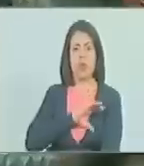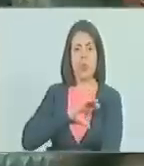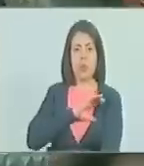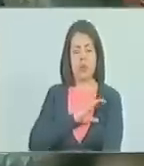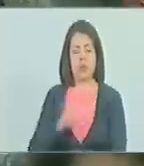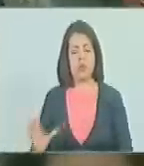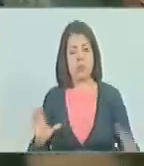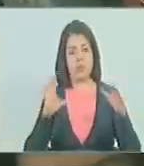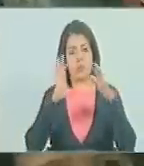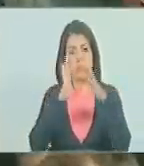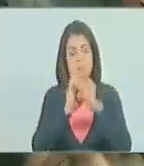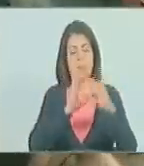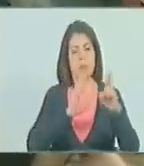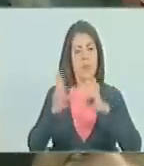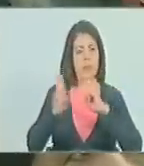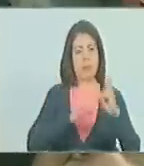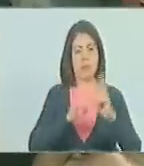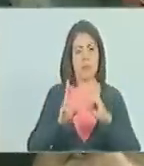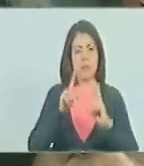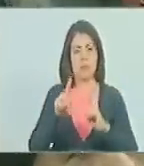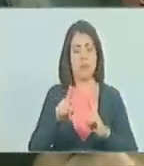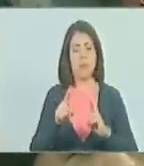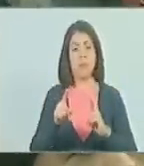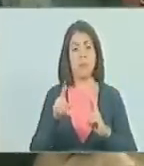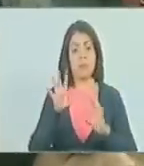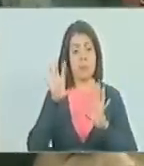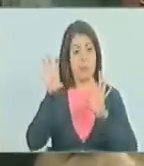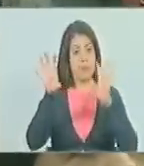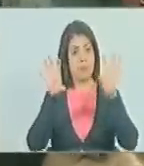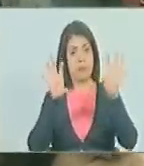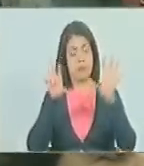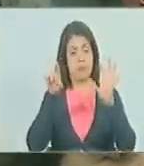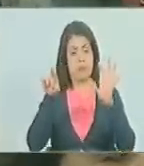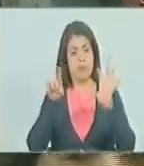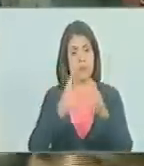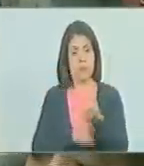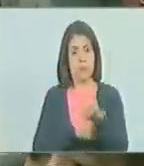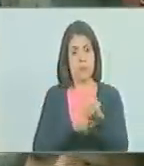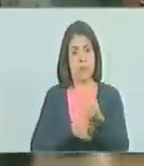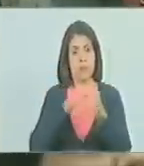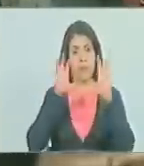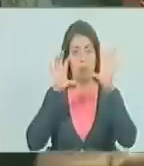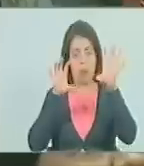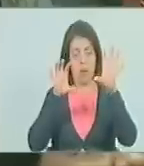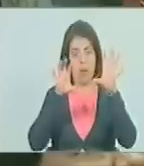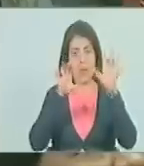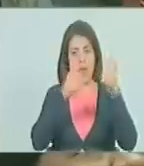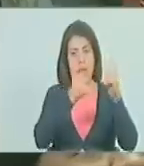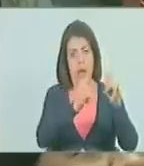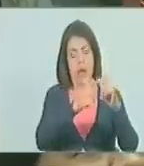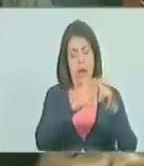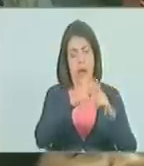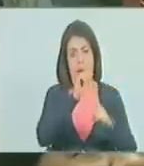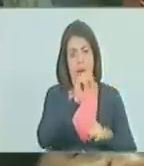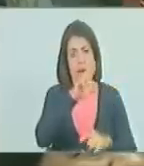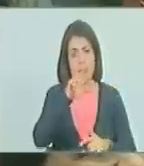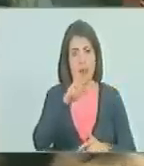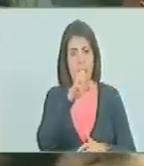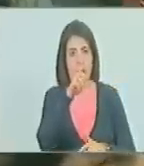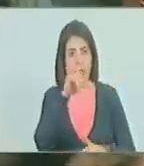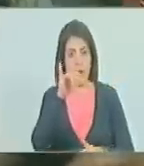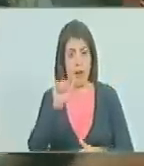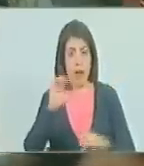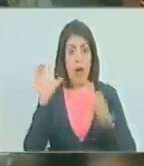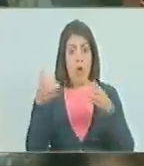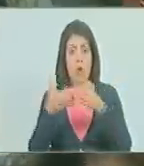en marco a las relaciones bilaterales con el hermano país de Argelia, logramos instalar el